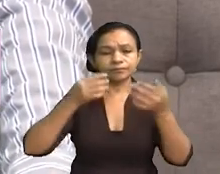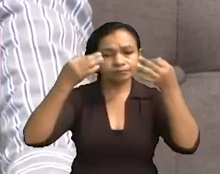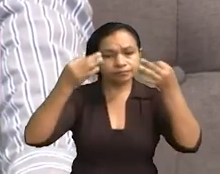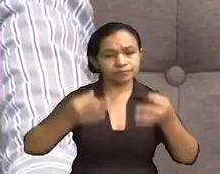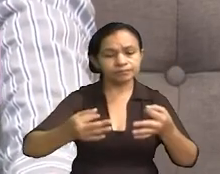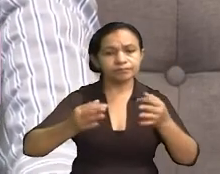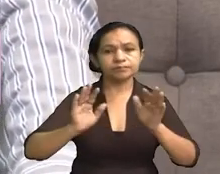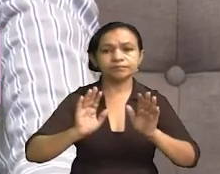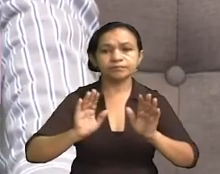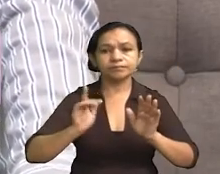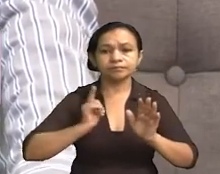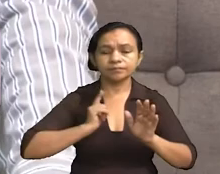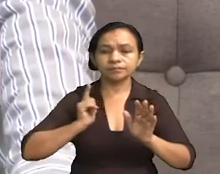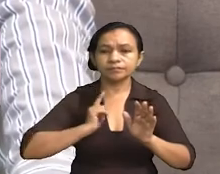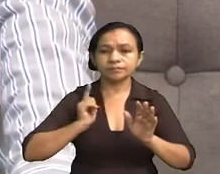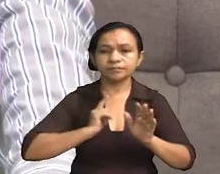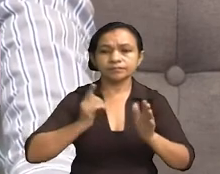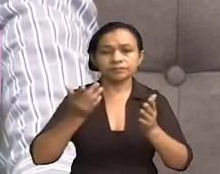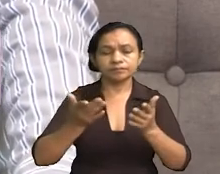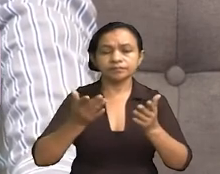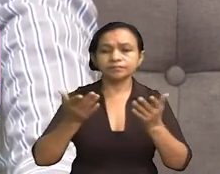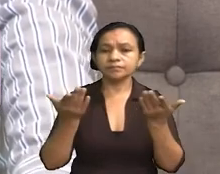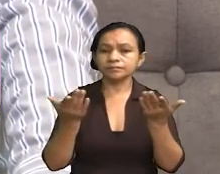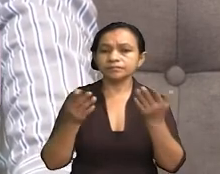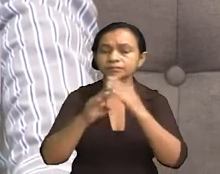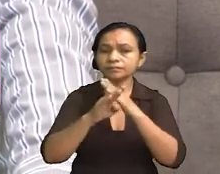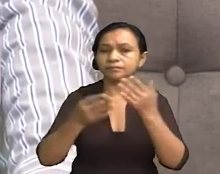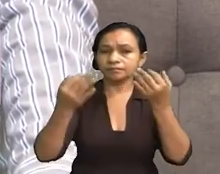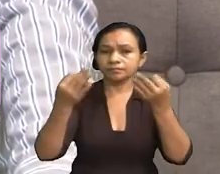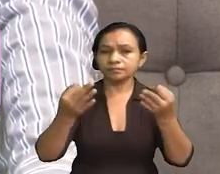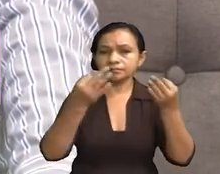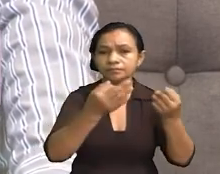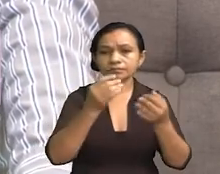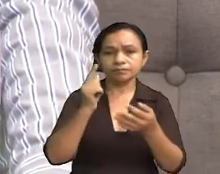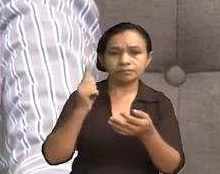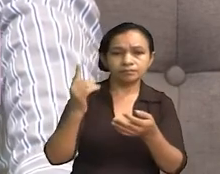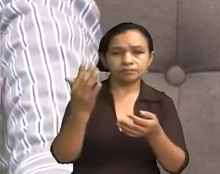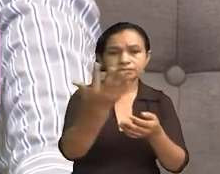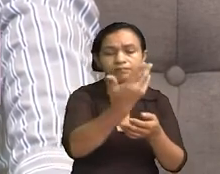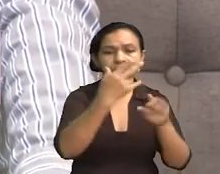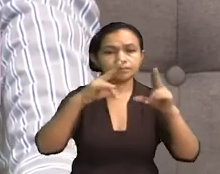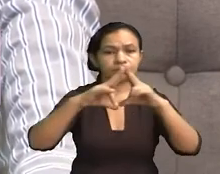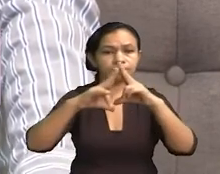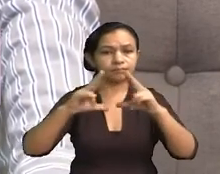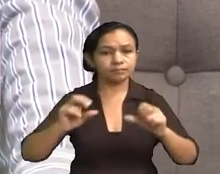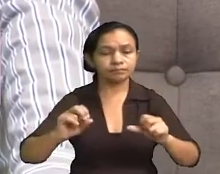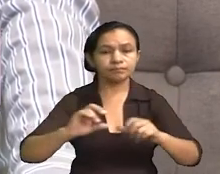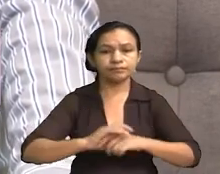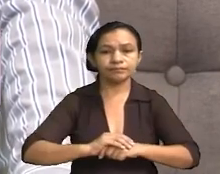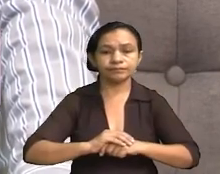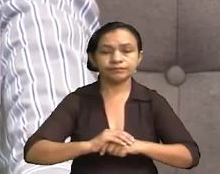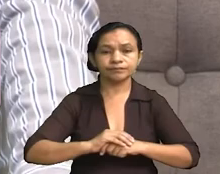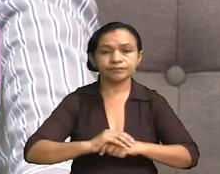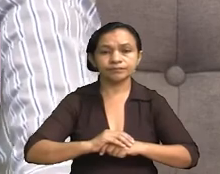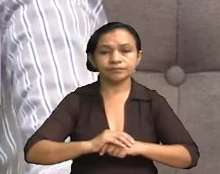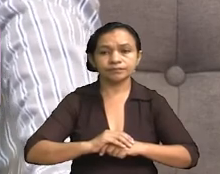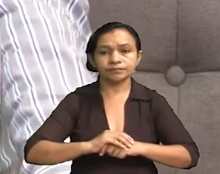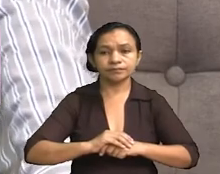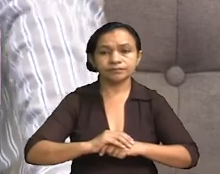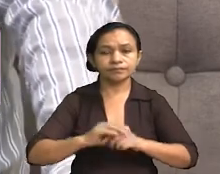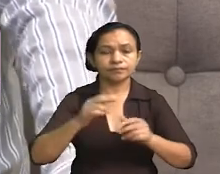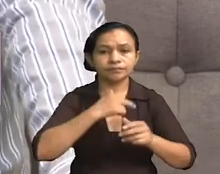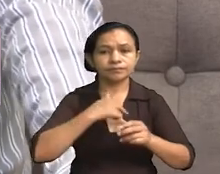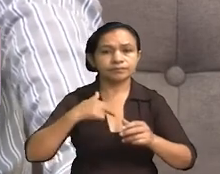estabilidad, porque hemos recuperado la tranquilidad en el territorio nacional. ¿Y qué es lo